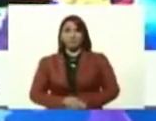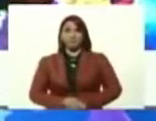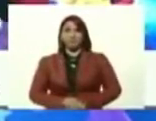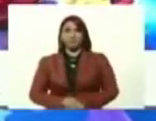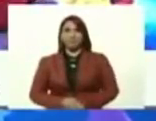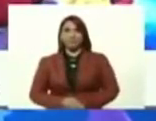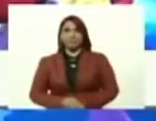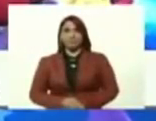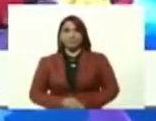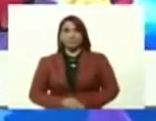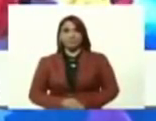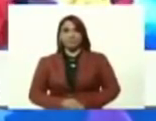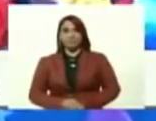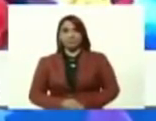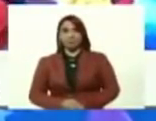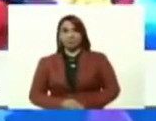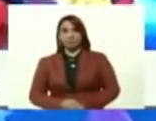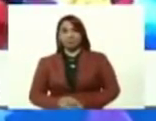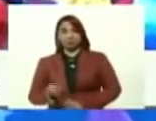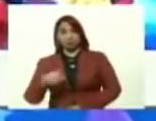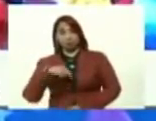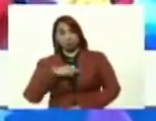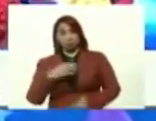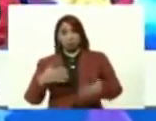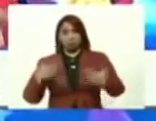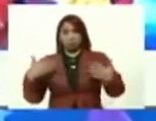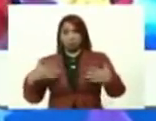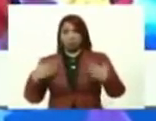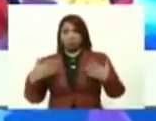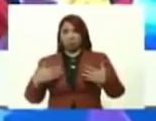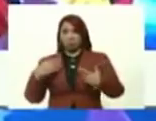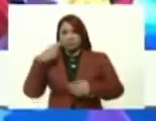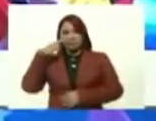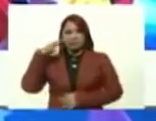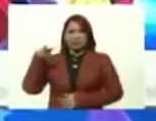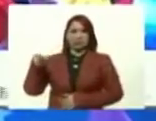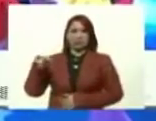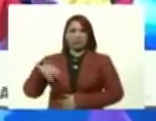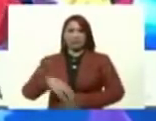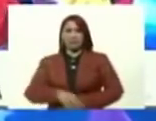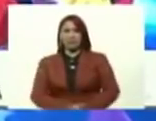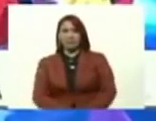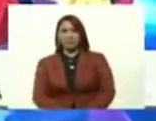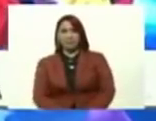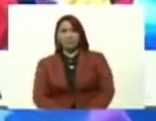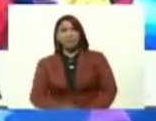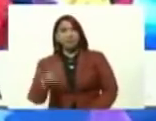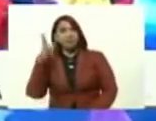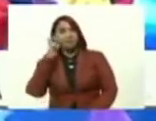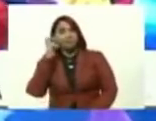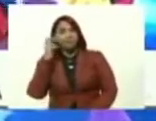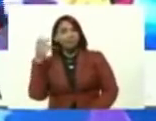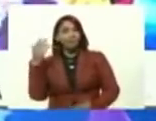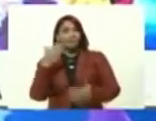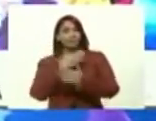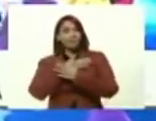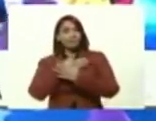Nos emocionamos mucho al verte, al escucharte, a